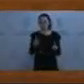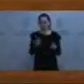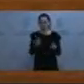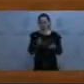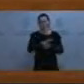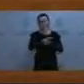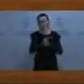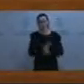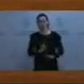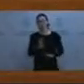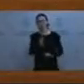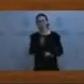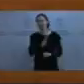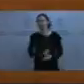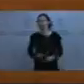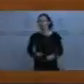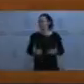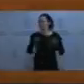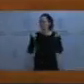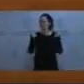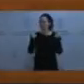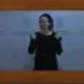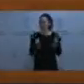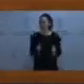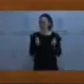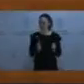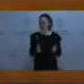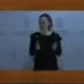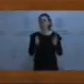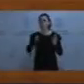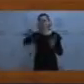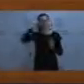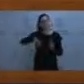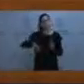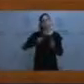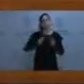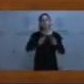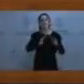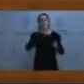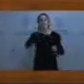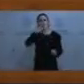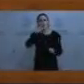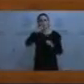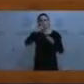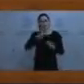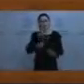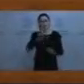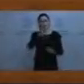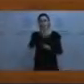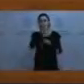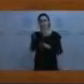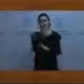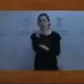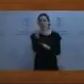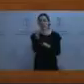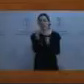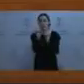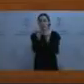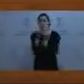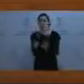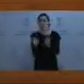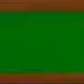unos hechos en general, conocidos por todos, y hablo de la decadencia del Hospital de Harrio en particular y